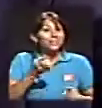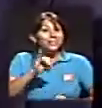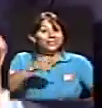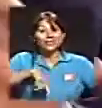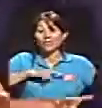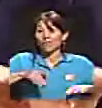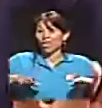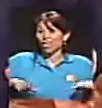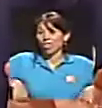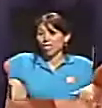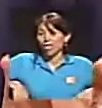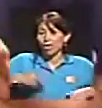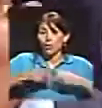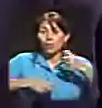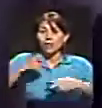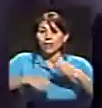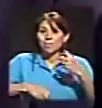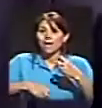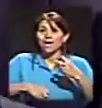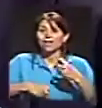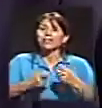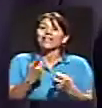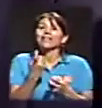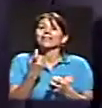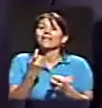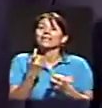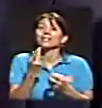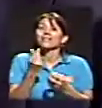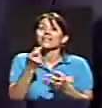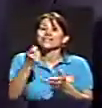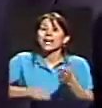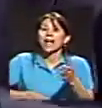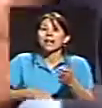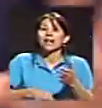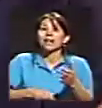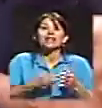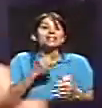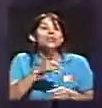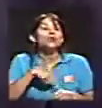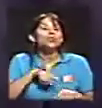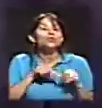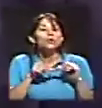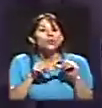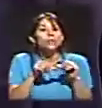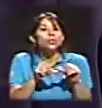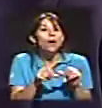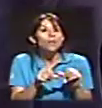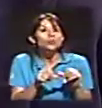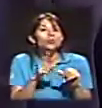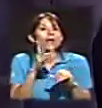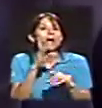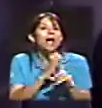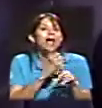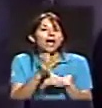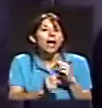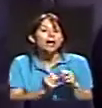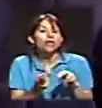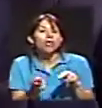problema del déficit fiscal y comenzamos y continuamos añadiendo 5% anualmente a la